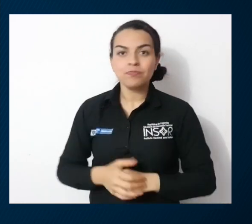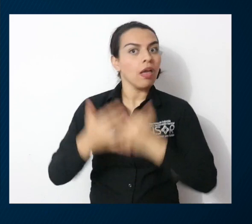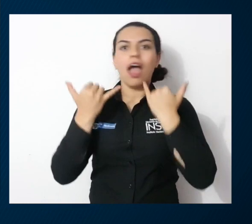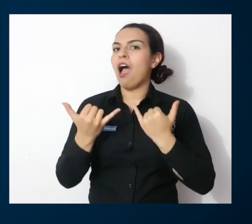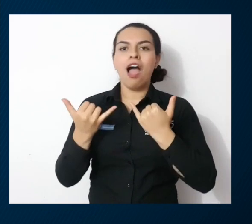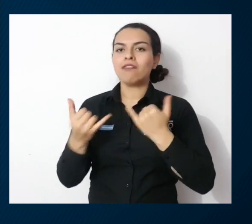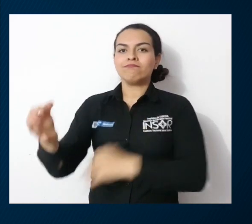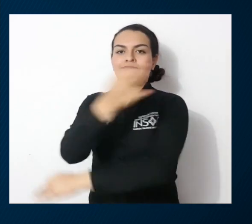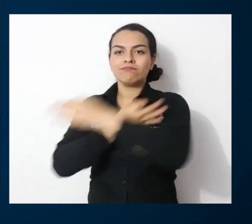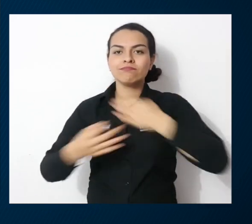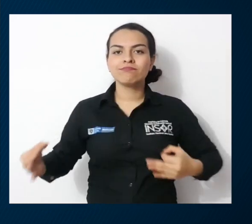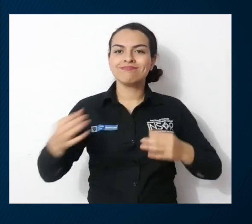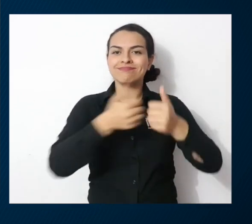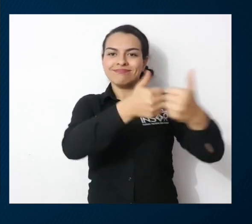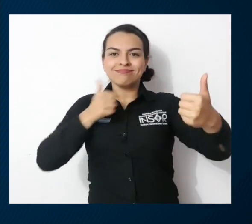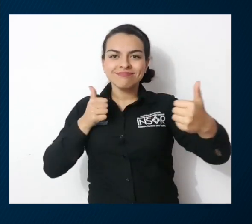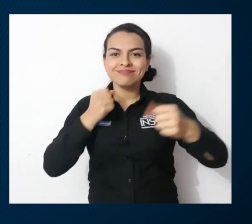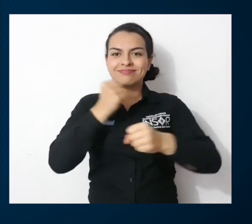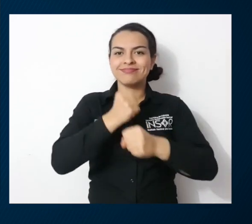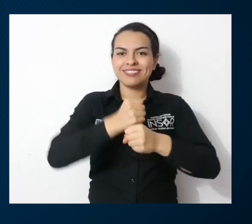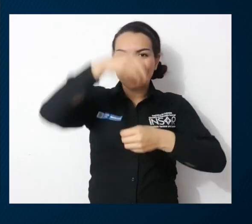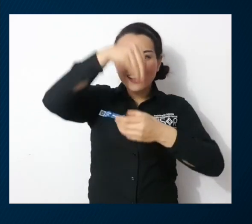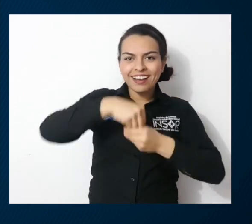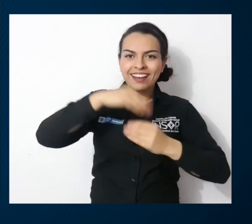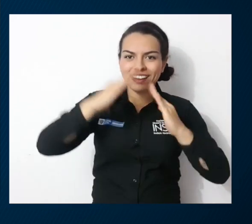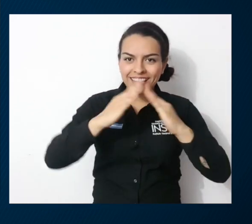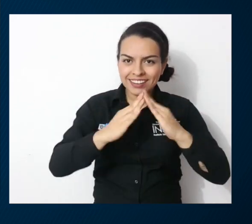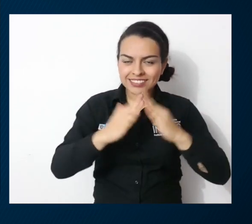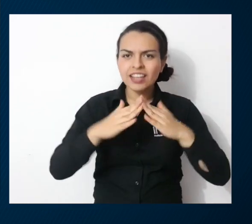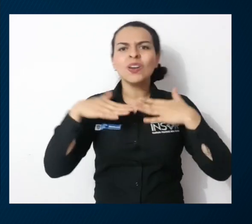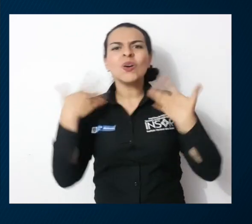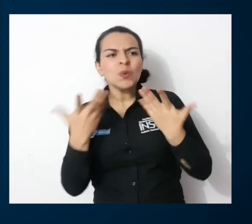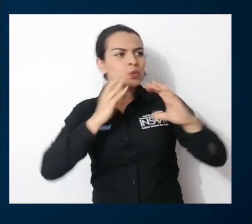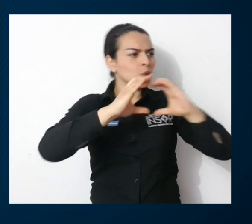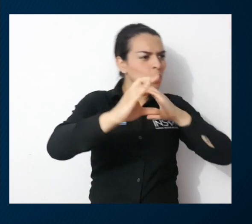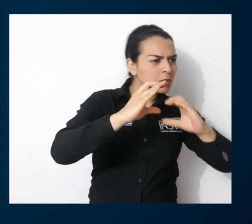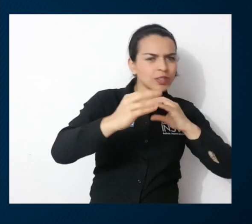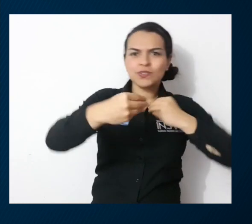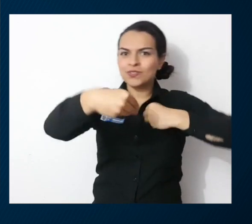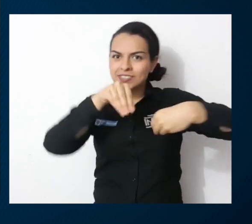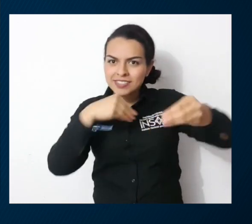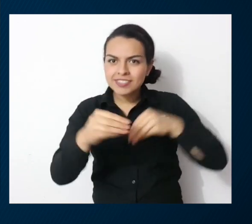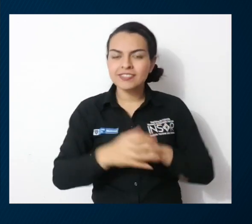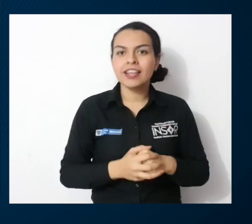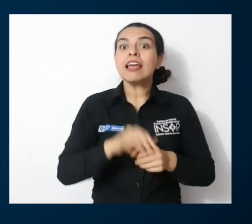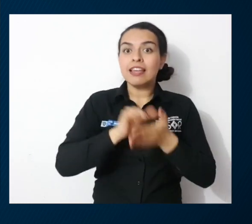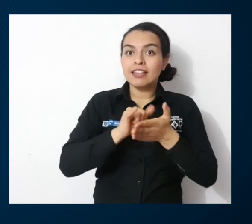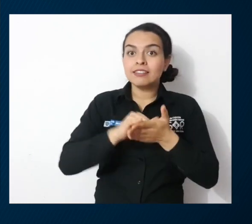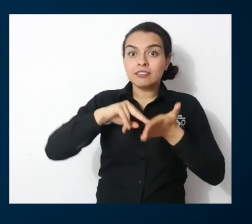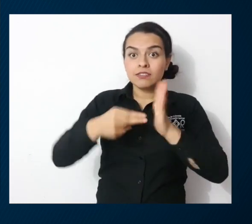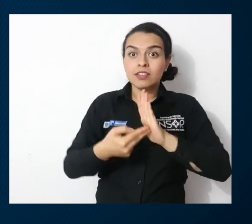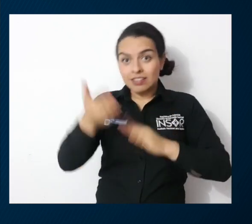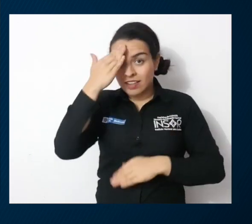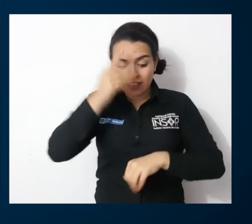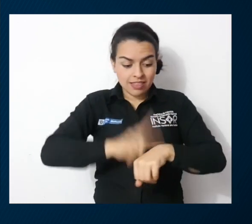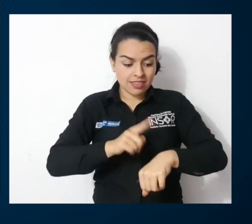y entonces nos vimos abocados al teletrabajo, a mecanismos de comunicación más flexibles, a no vernos